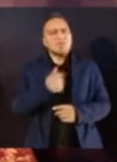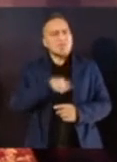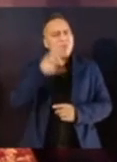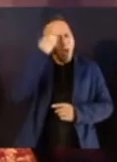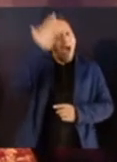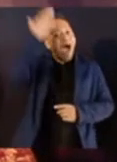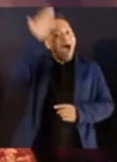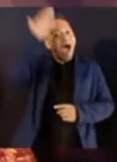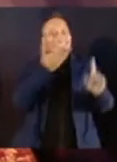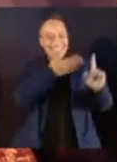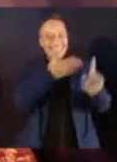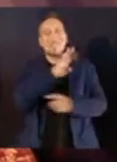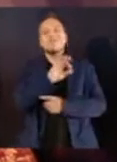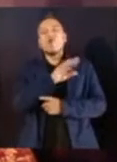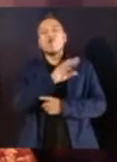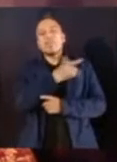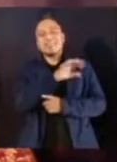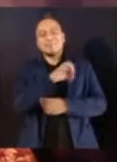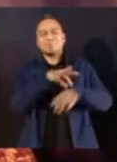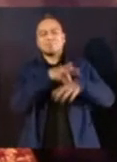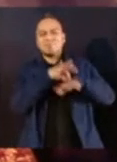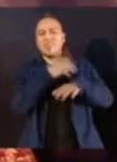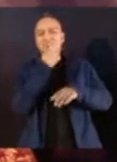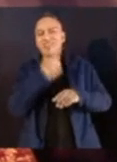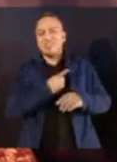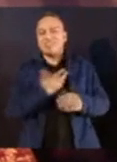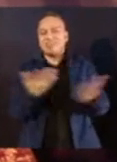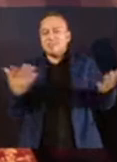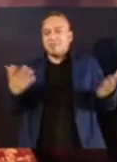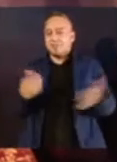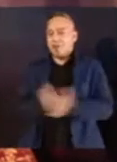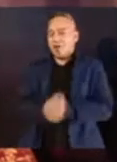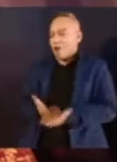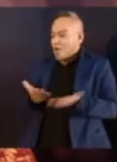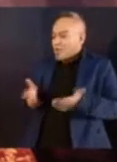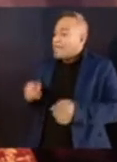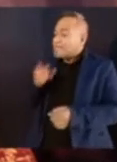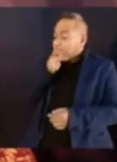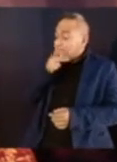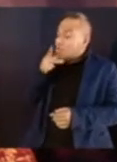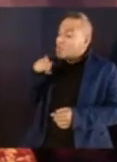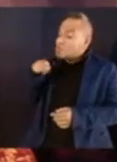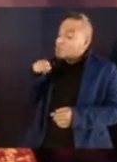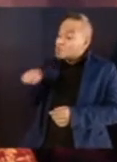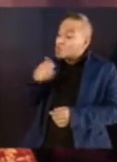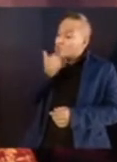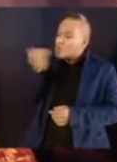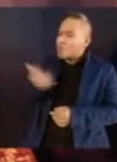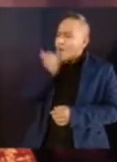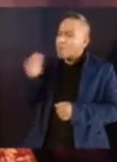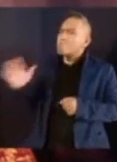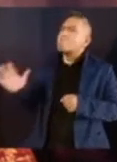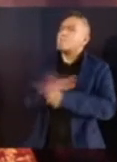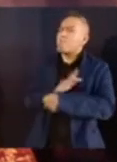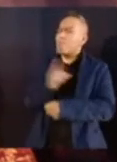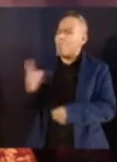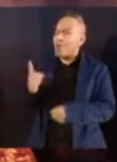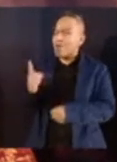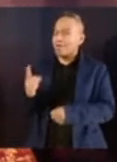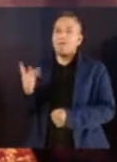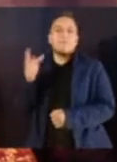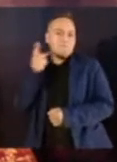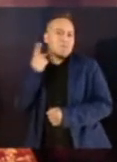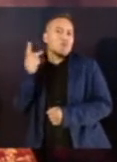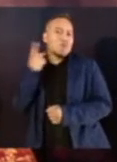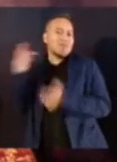en una conversación, el gran error de tu padre fue haberse metido a la